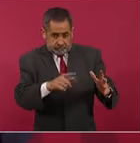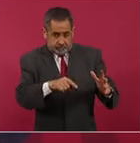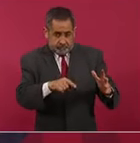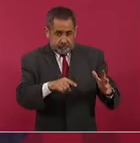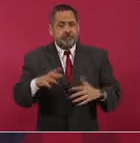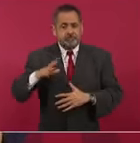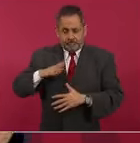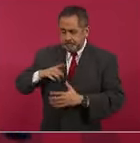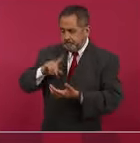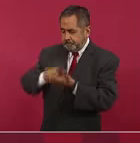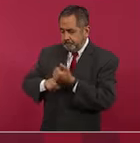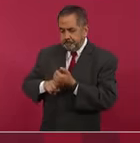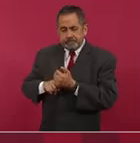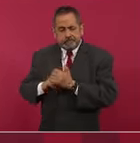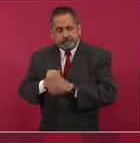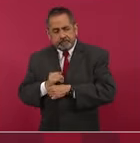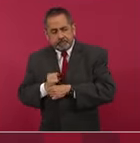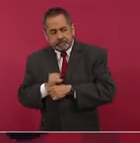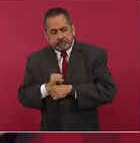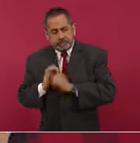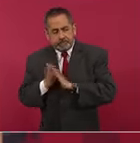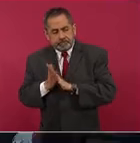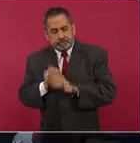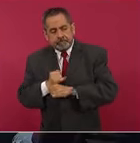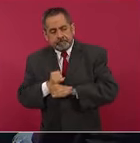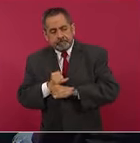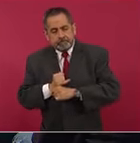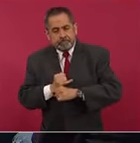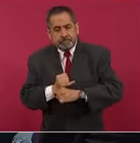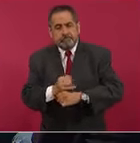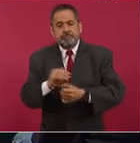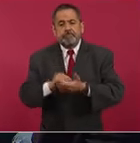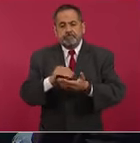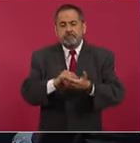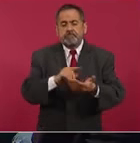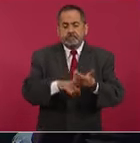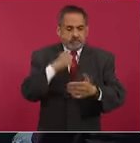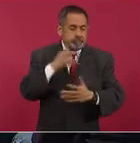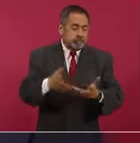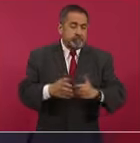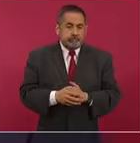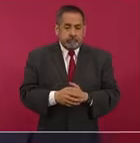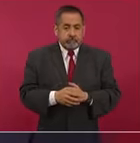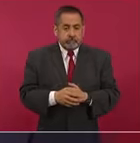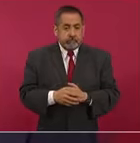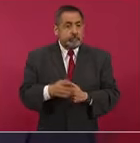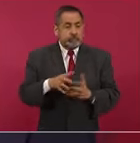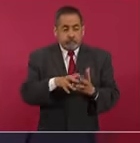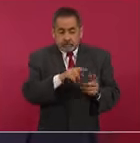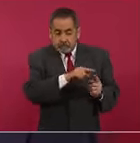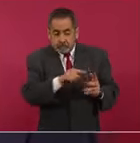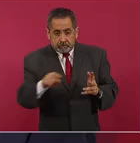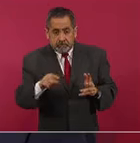Hay abiertos expedientes de investigación y en la mayoría de los casos ya hay detenidos.